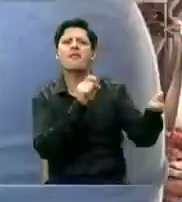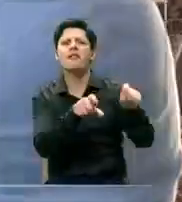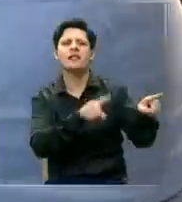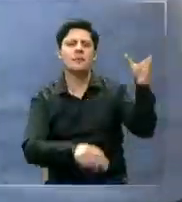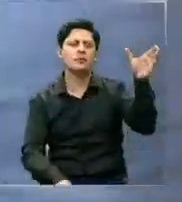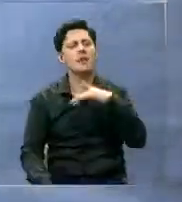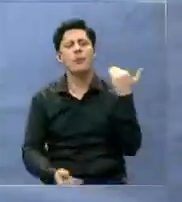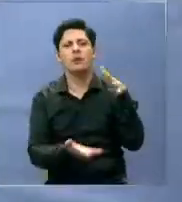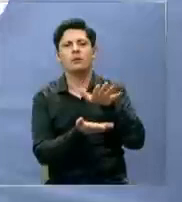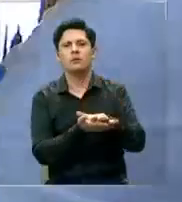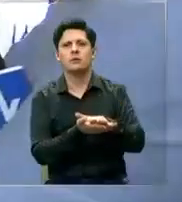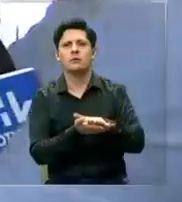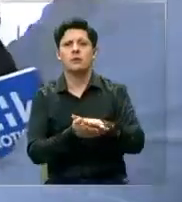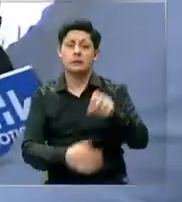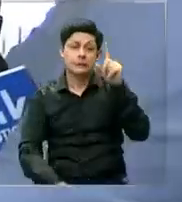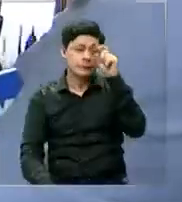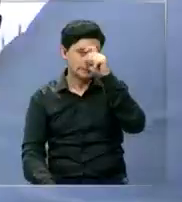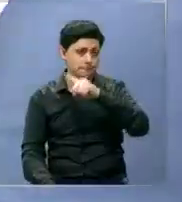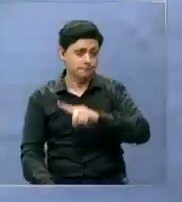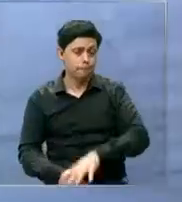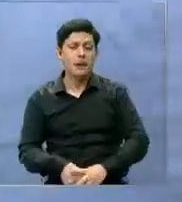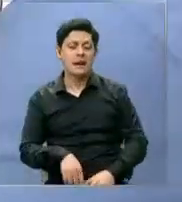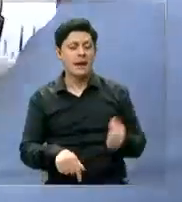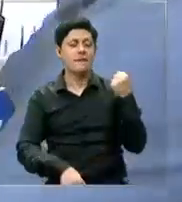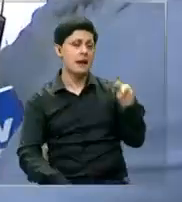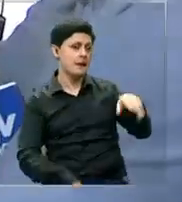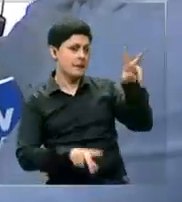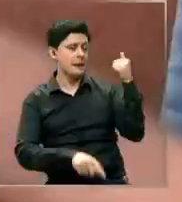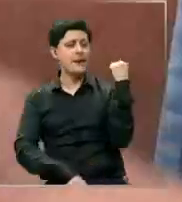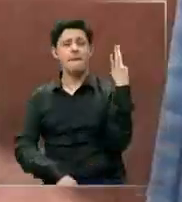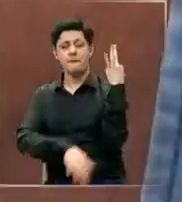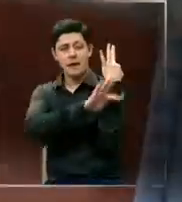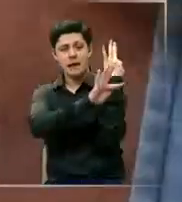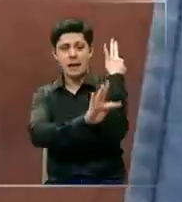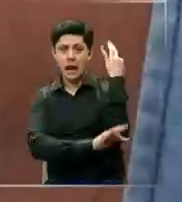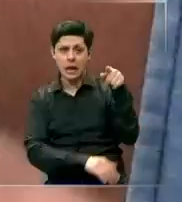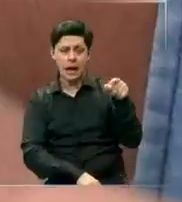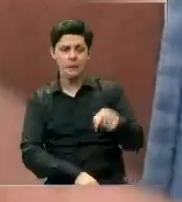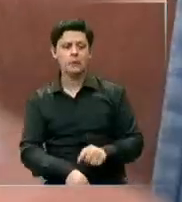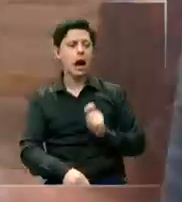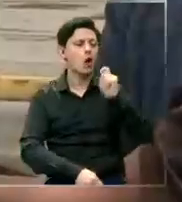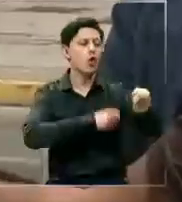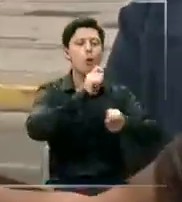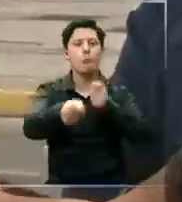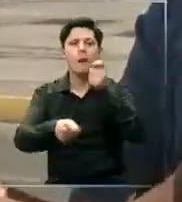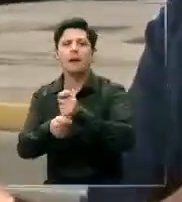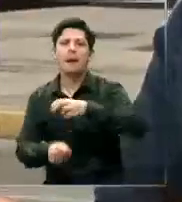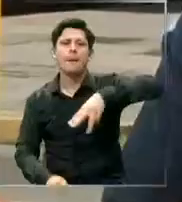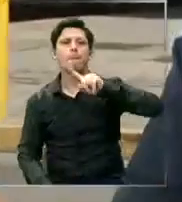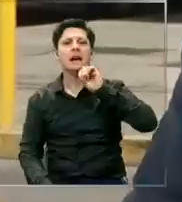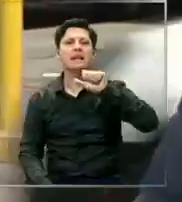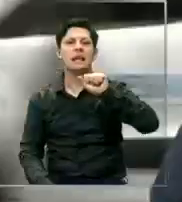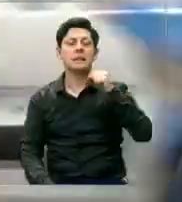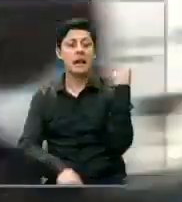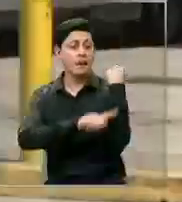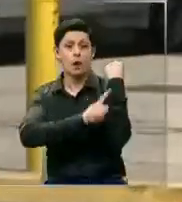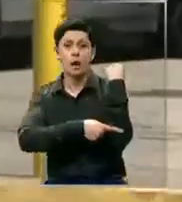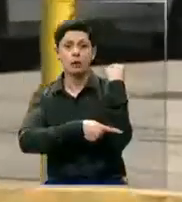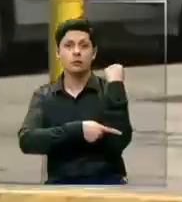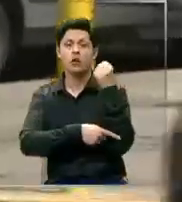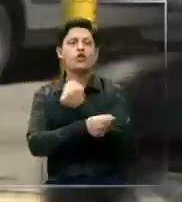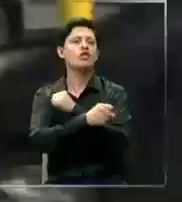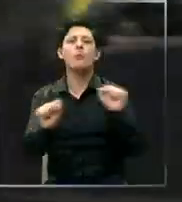que preocupa a la familia del joven. Si bien la Fiscalía acredita que las compras fueron realizadas a nombre de Matías, el abogado que los representa asegura que no se